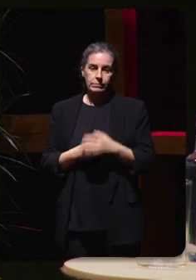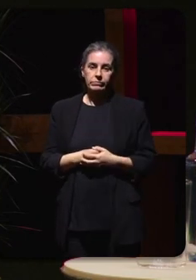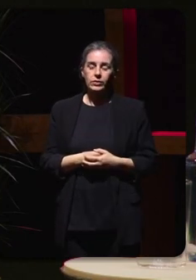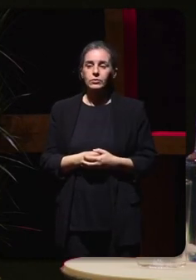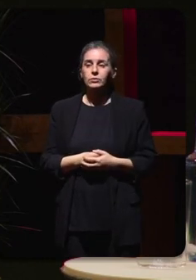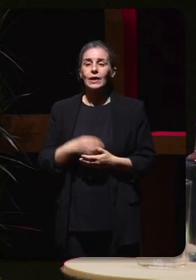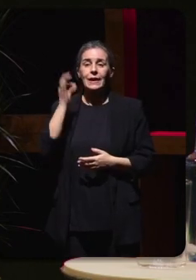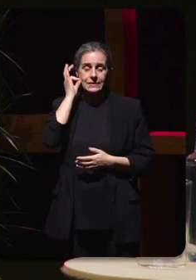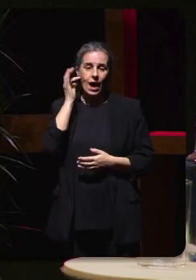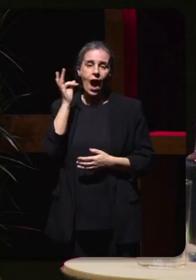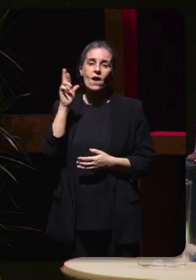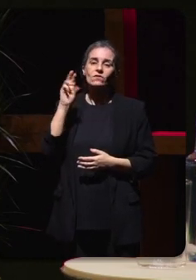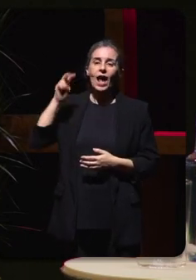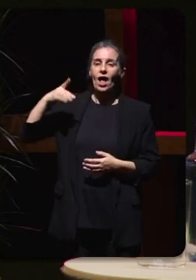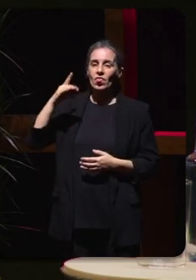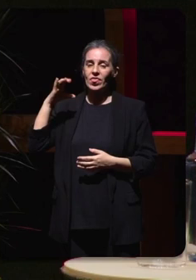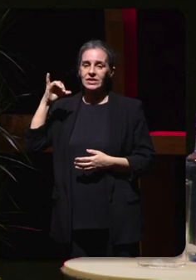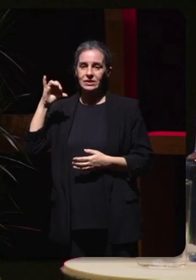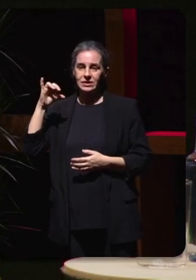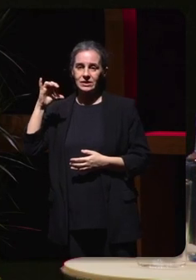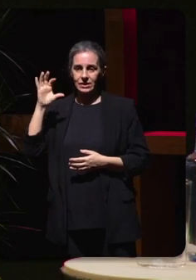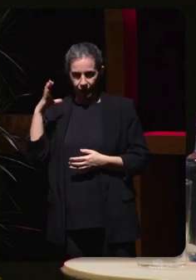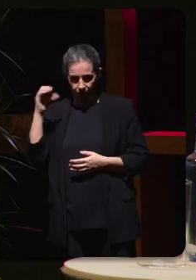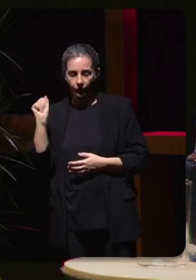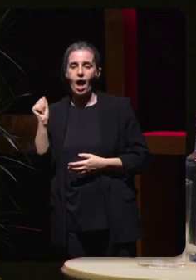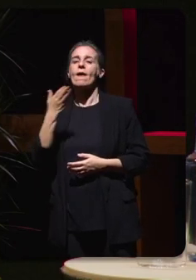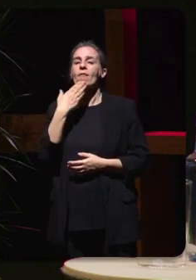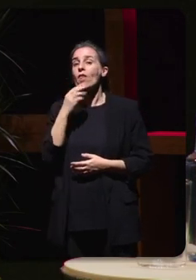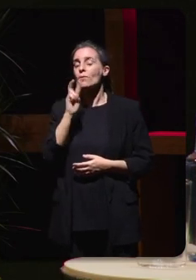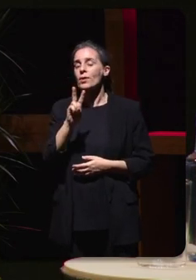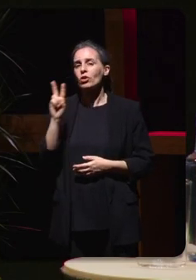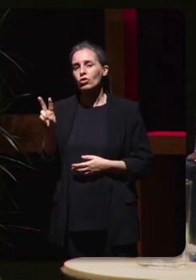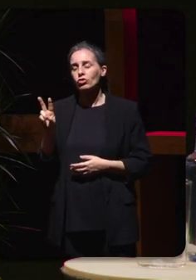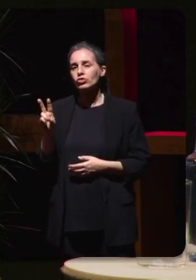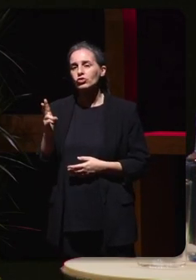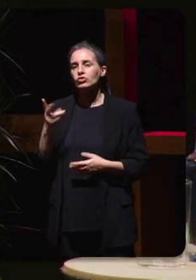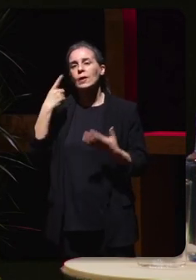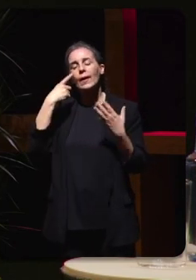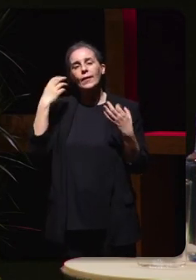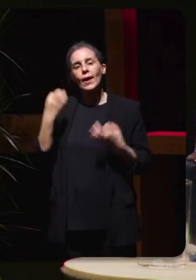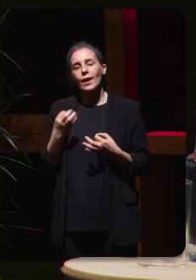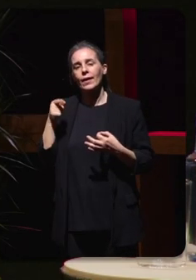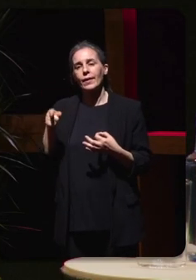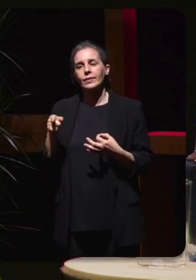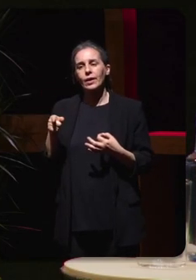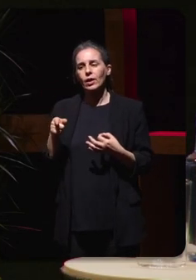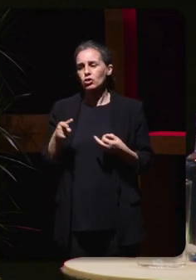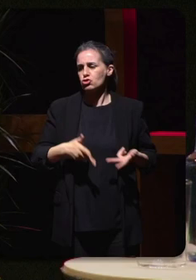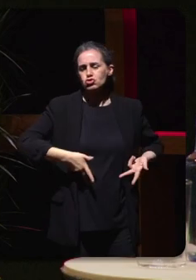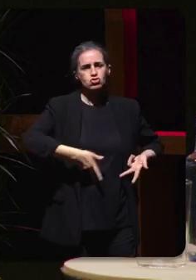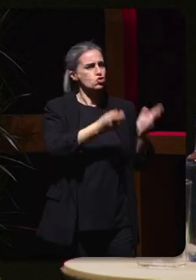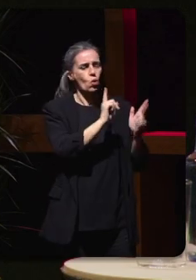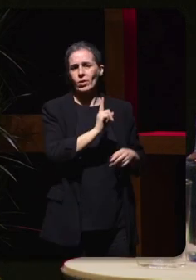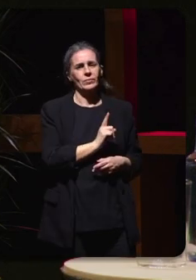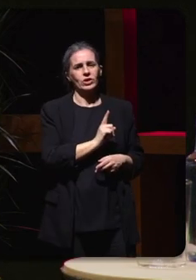Una chica, Francisca, ¿no?, concretamente, a los 22 años, pues realmente no permitió nunca, ¿no?, que